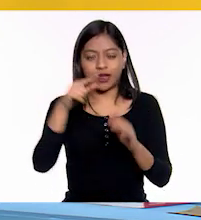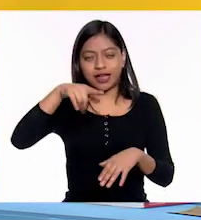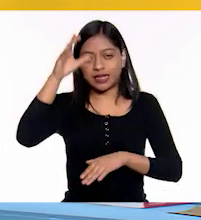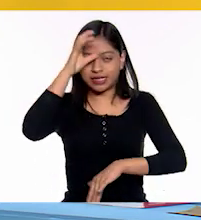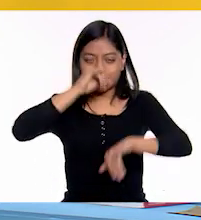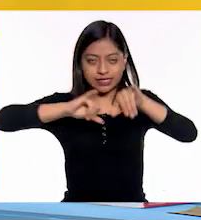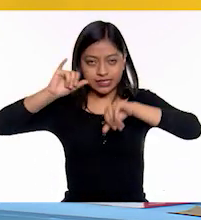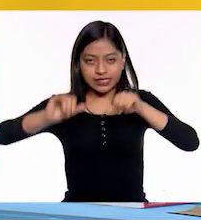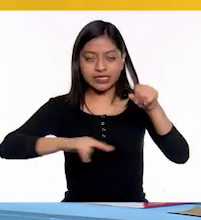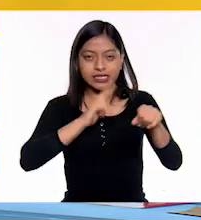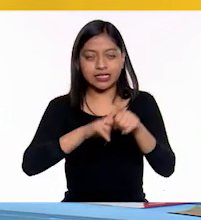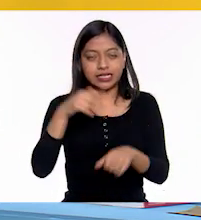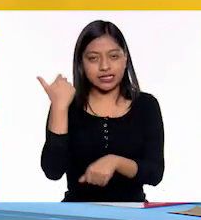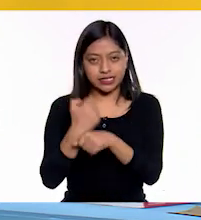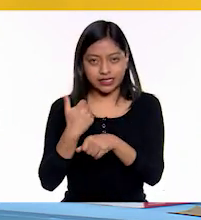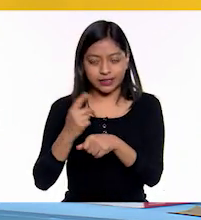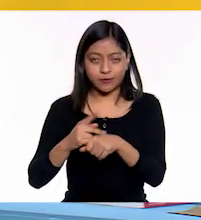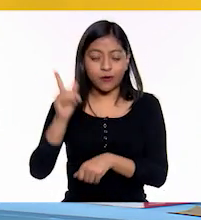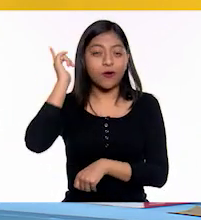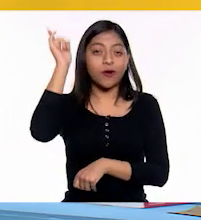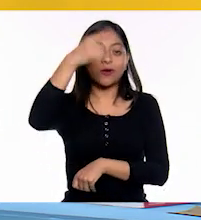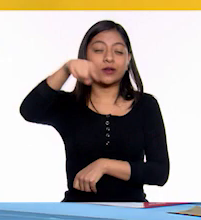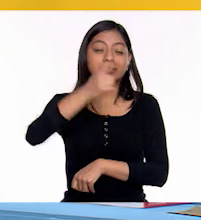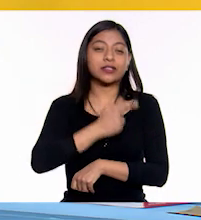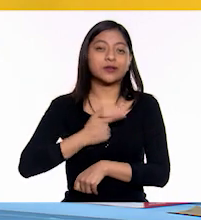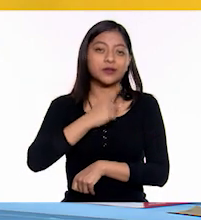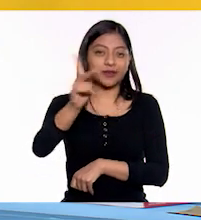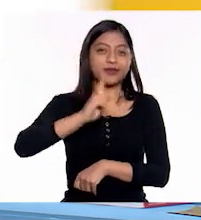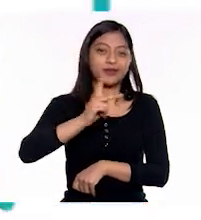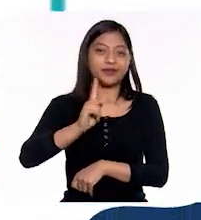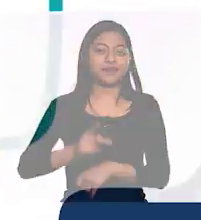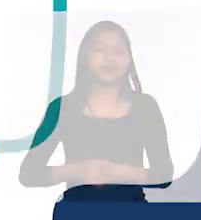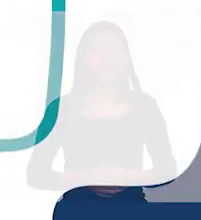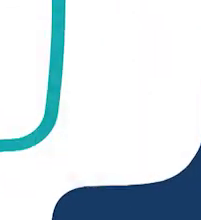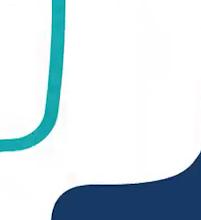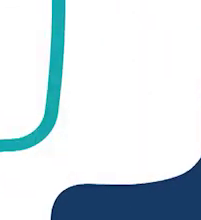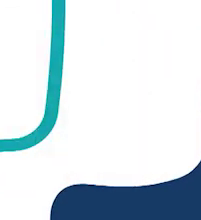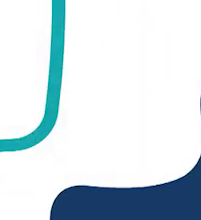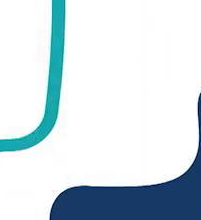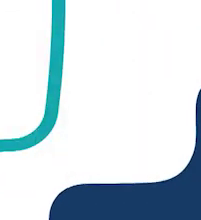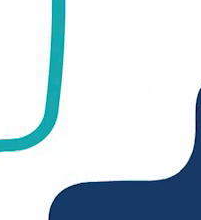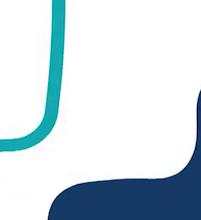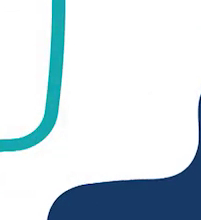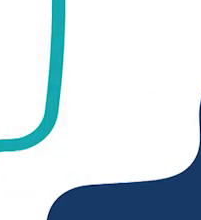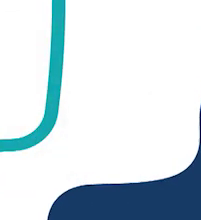Ciencias Naturales de 6º grado. Espero que lo hayan disfrutado tanto como nosotros.